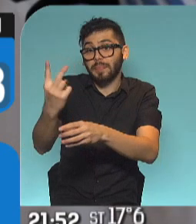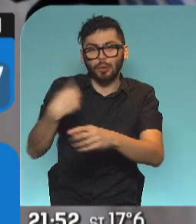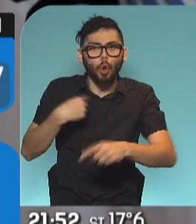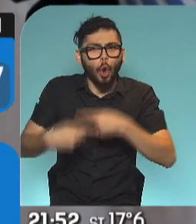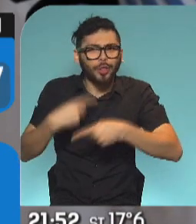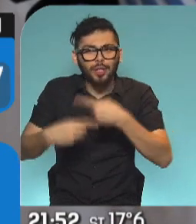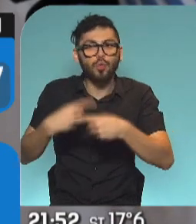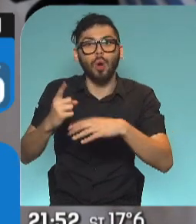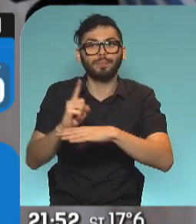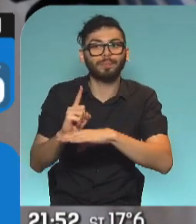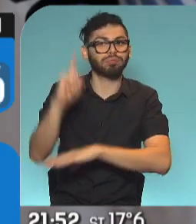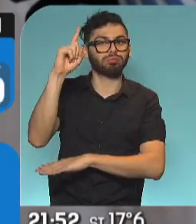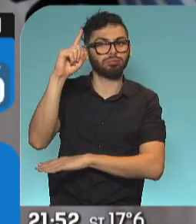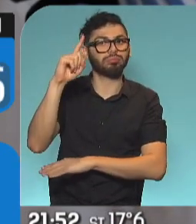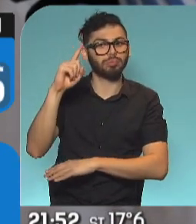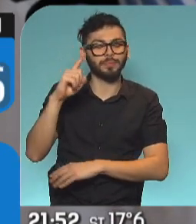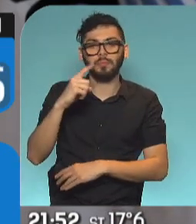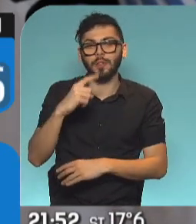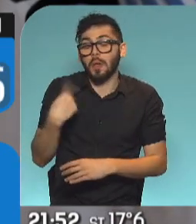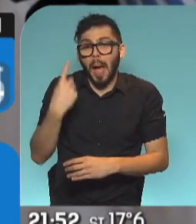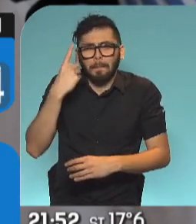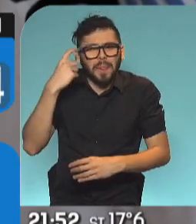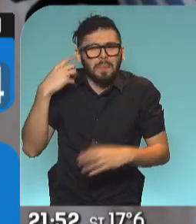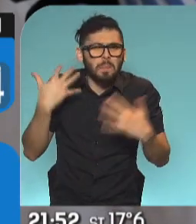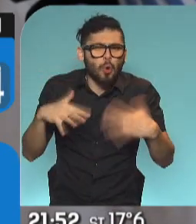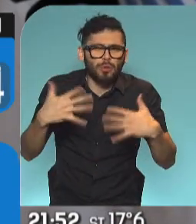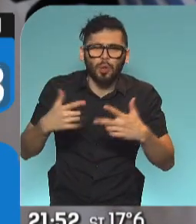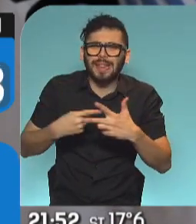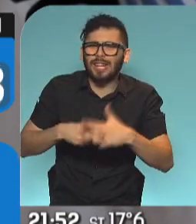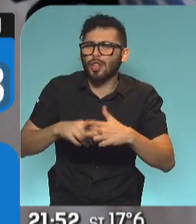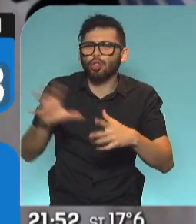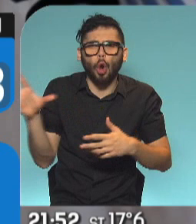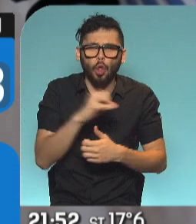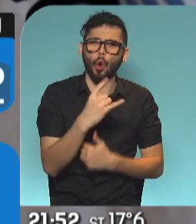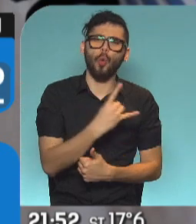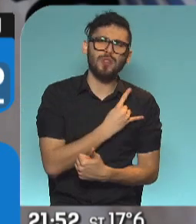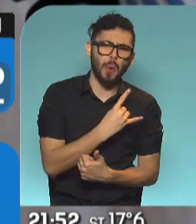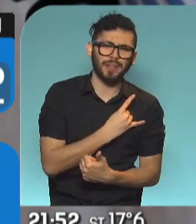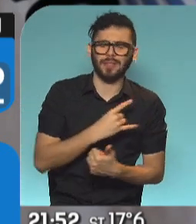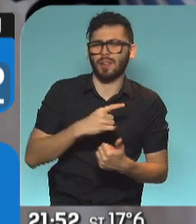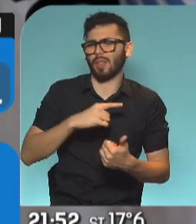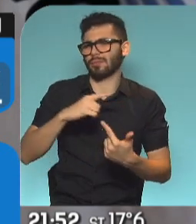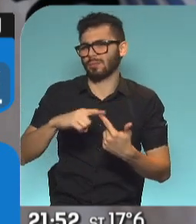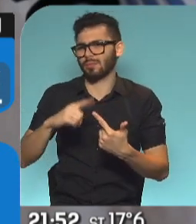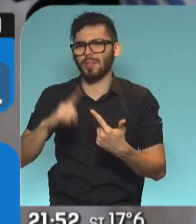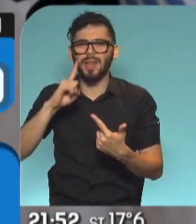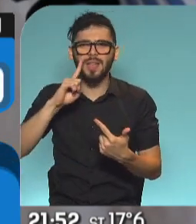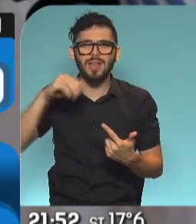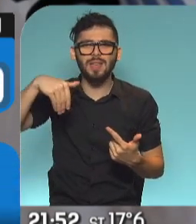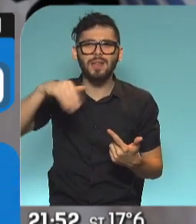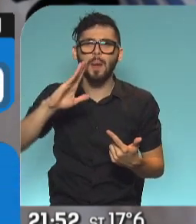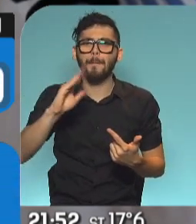muchísimo porque aprendimos un montón con todo esto. Intervino todo el sistema tecnológico, las universidades, INVAP,